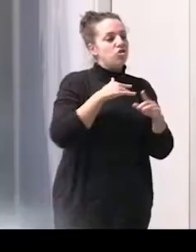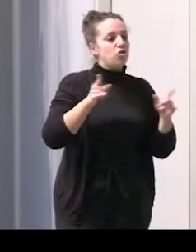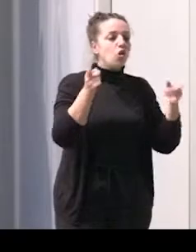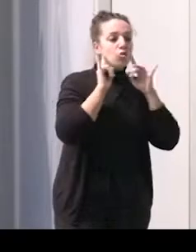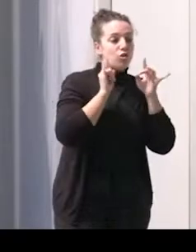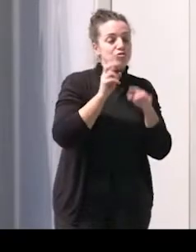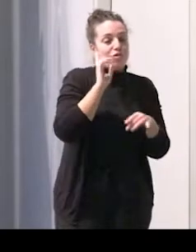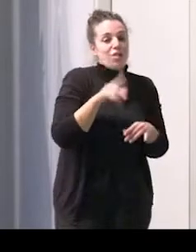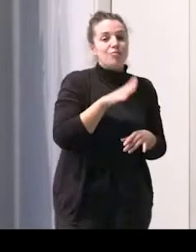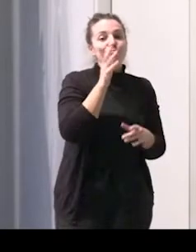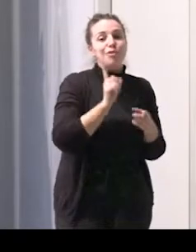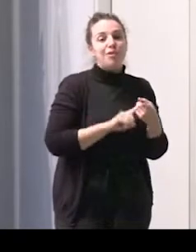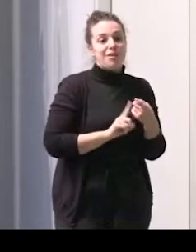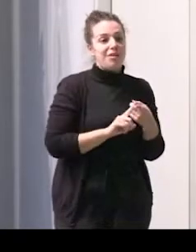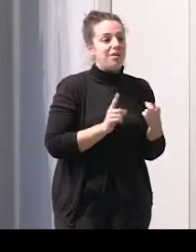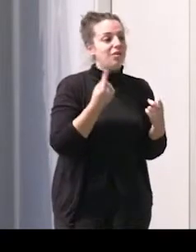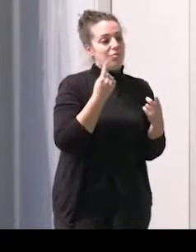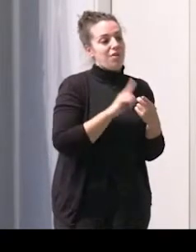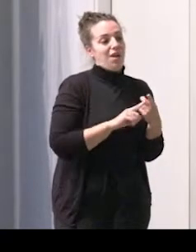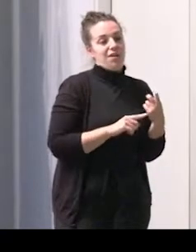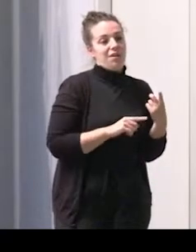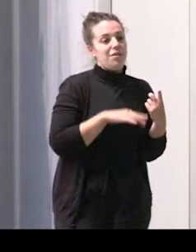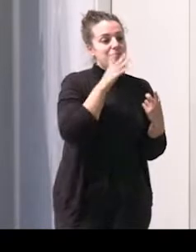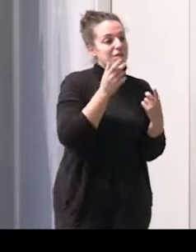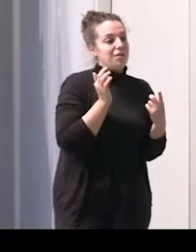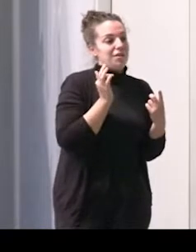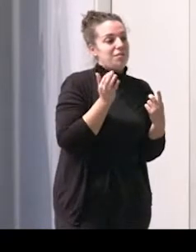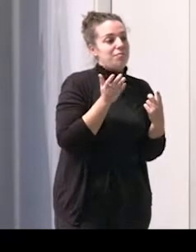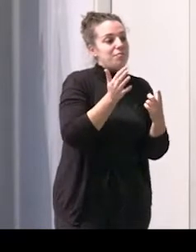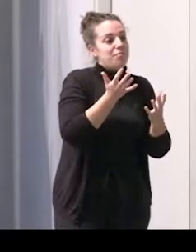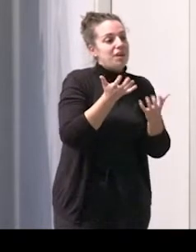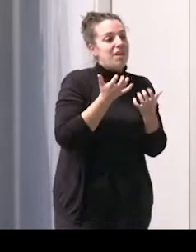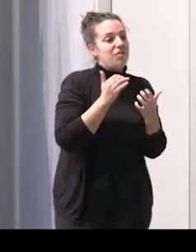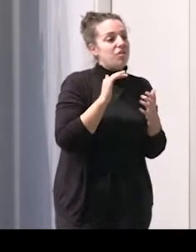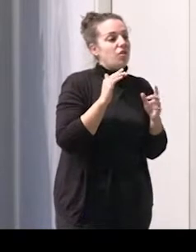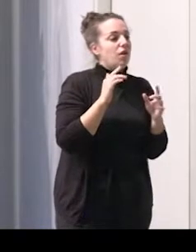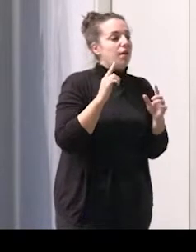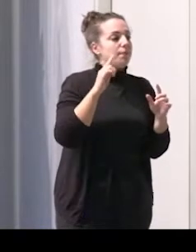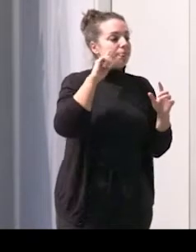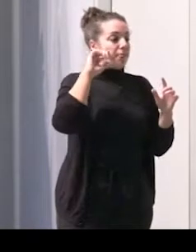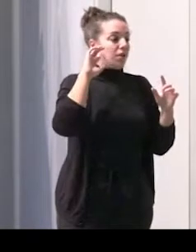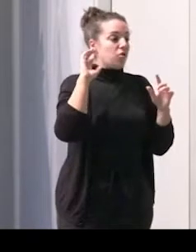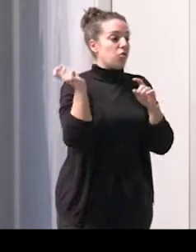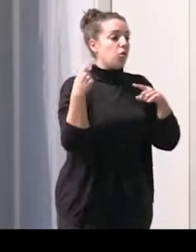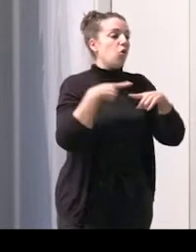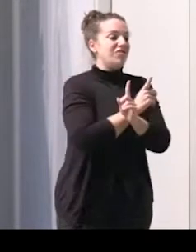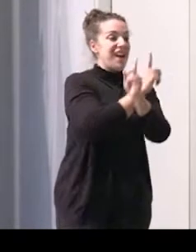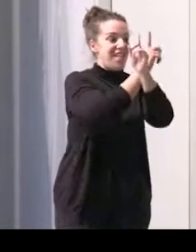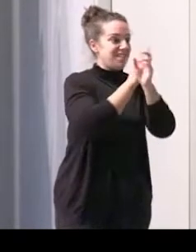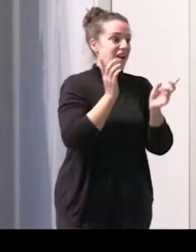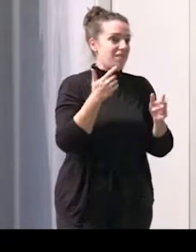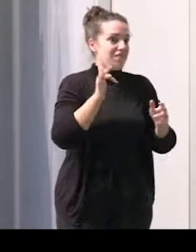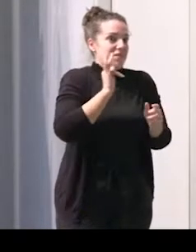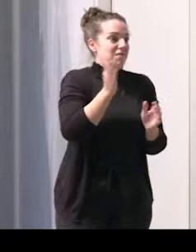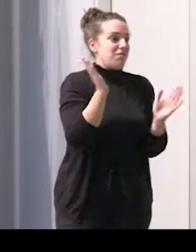razones, pero quizás una de ellas es que no tienen los beneficios del reflejo olivococlear contralateral, tampoco el ipsilateral y tampoco los efectos de